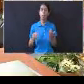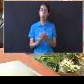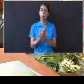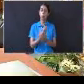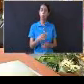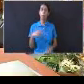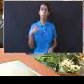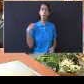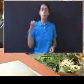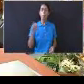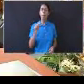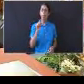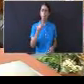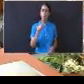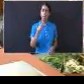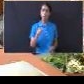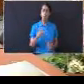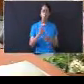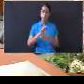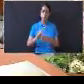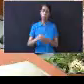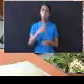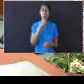las cosas viejas tienen que pasar.